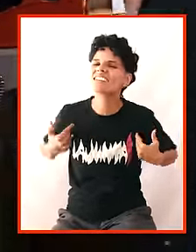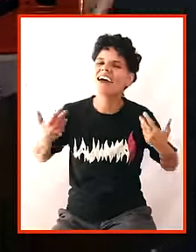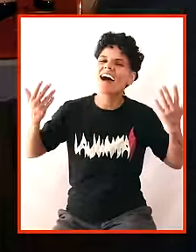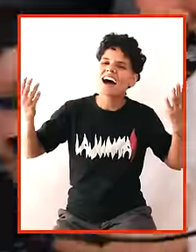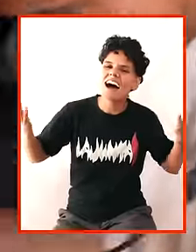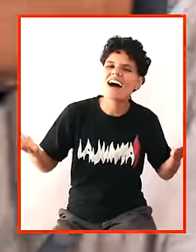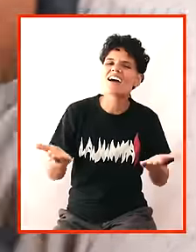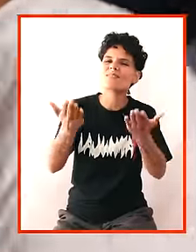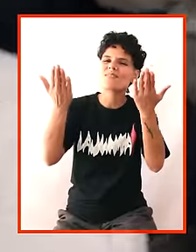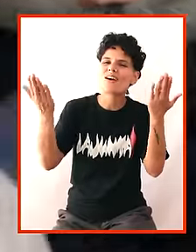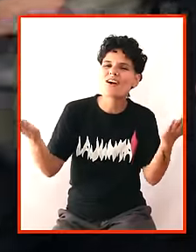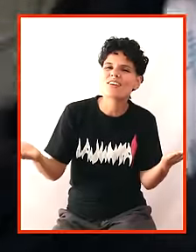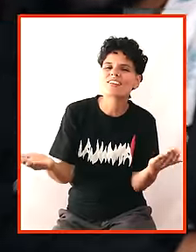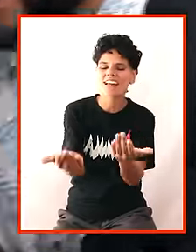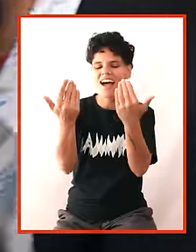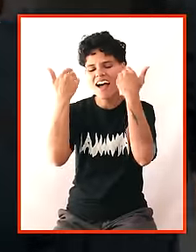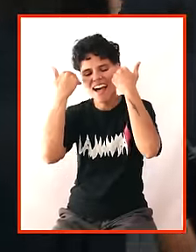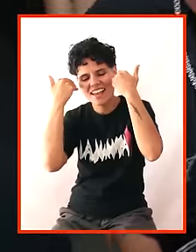Te